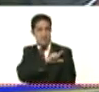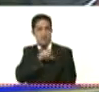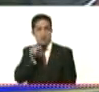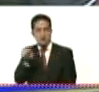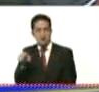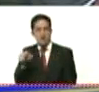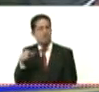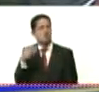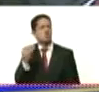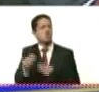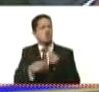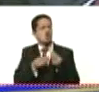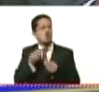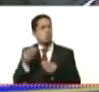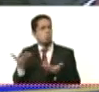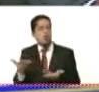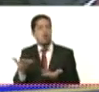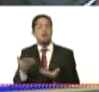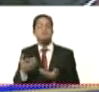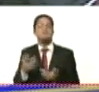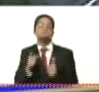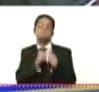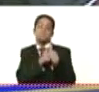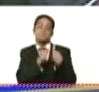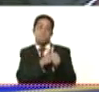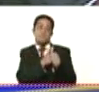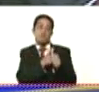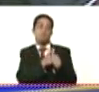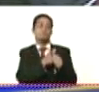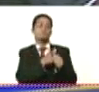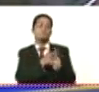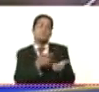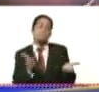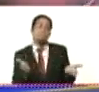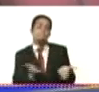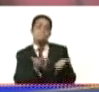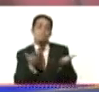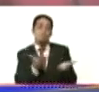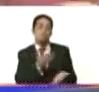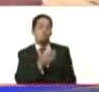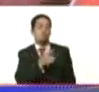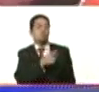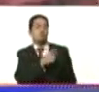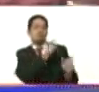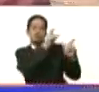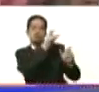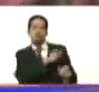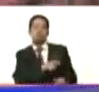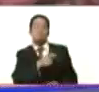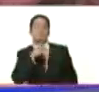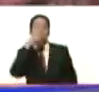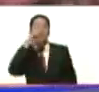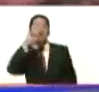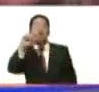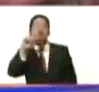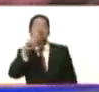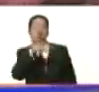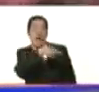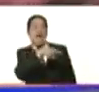sido posible sin el impulso decidido y valiente de nuestro comandante en jefe, Nicolás Maduro